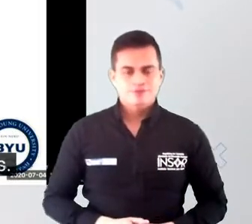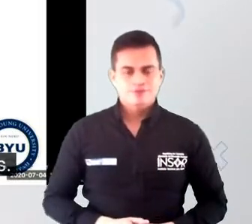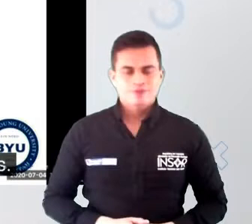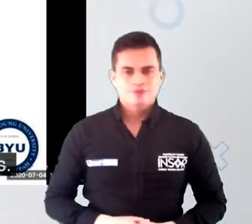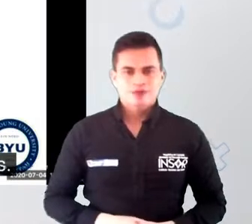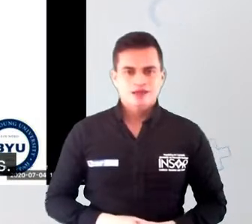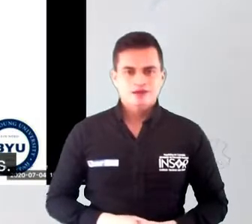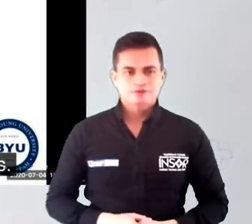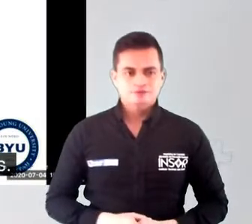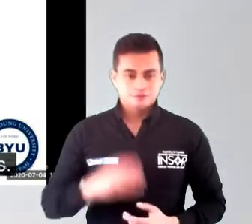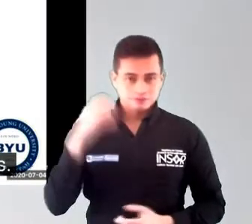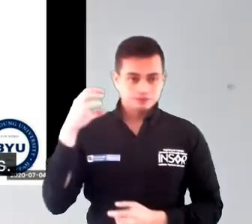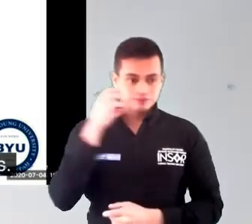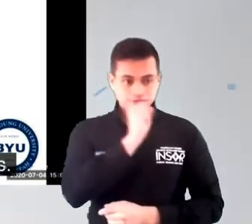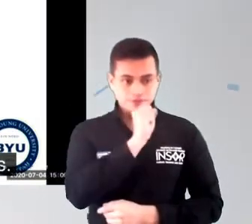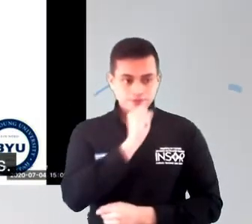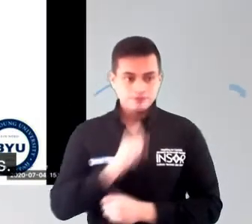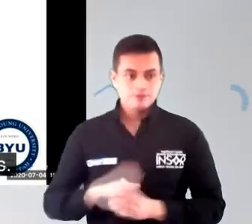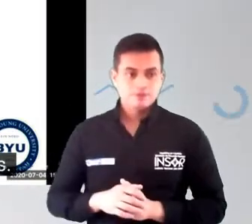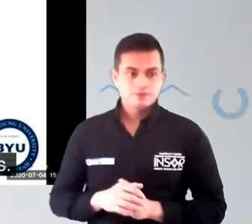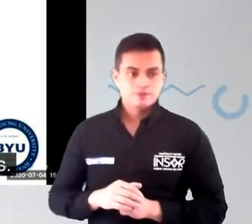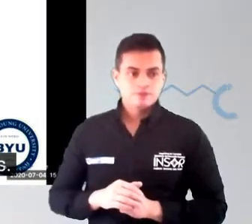Si miran aquí,